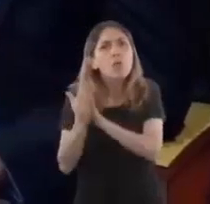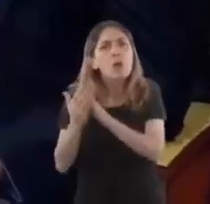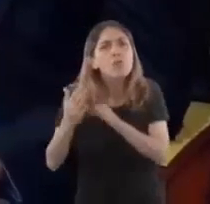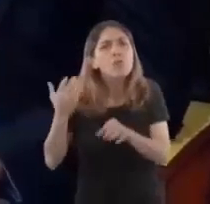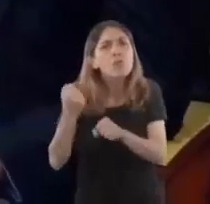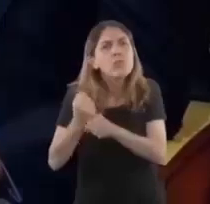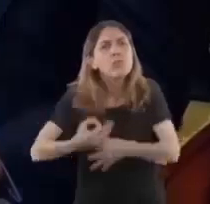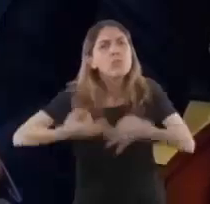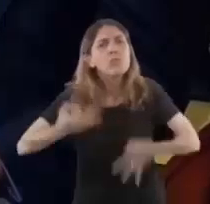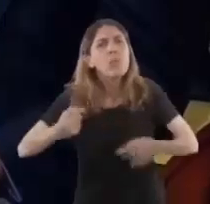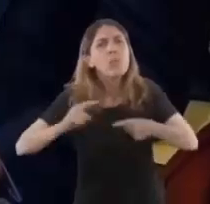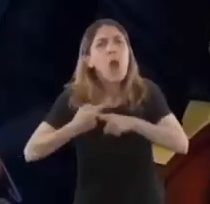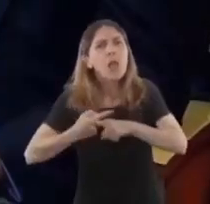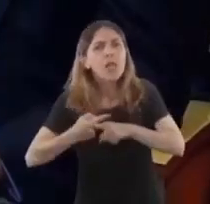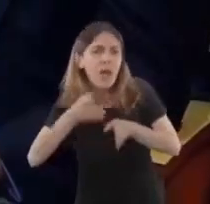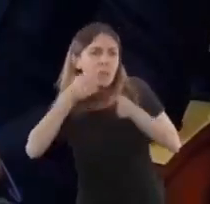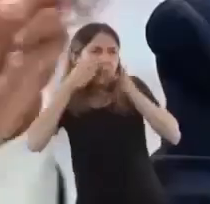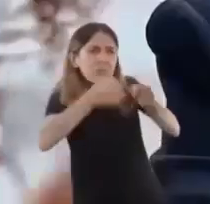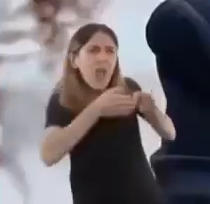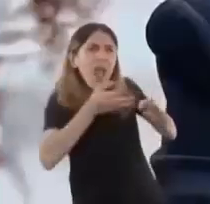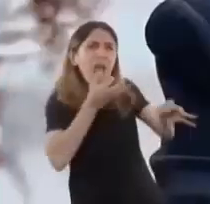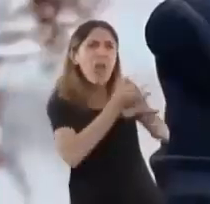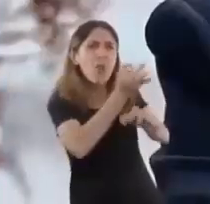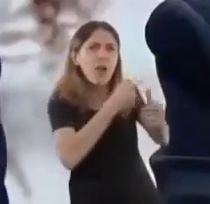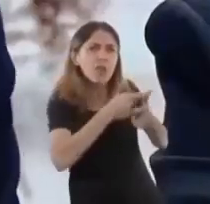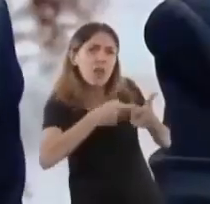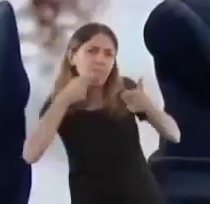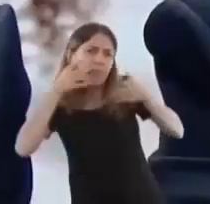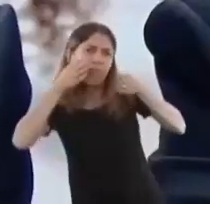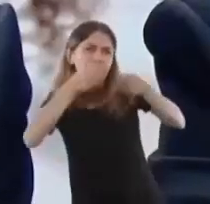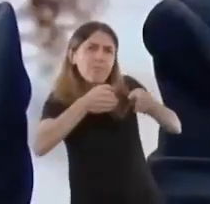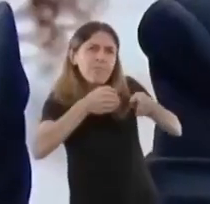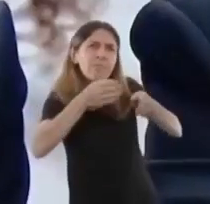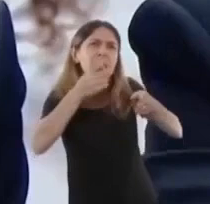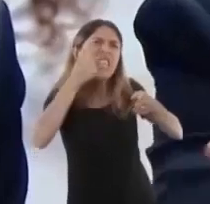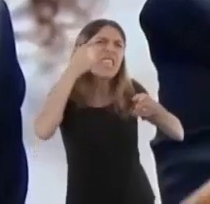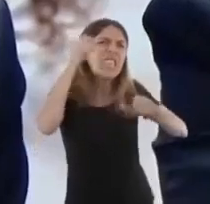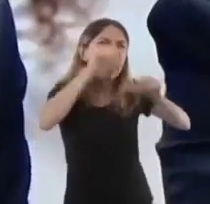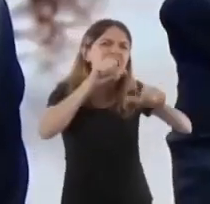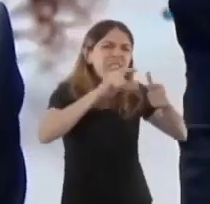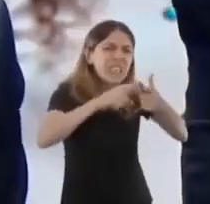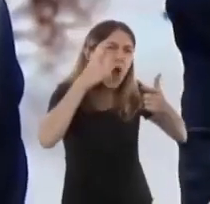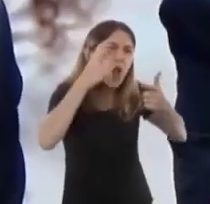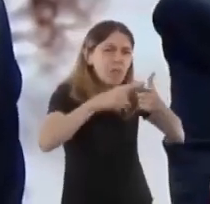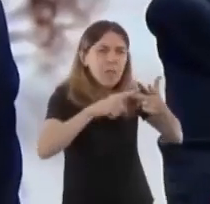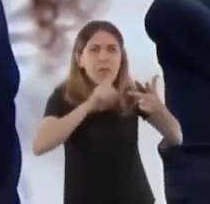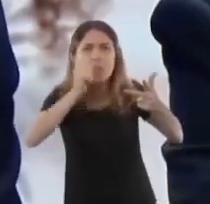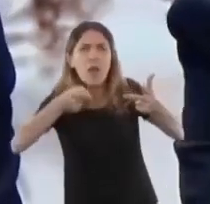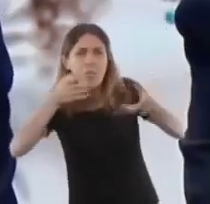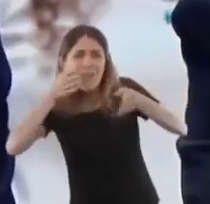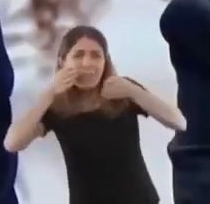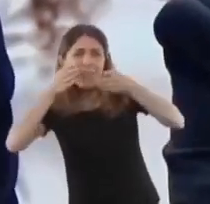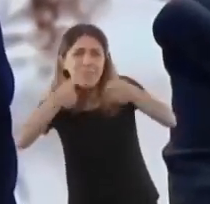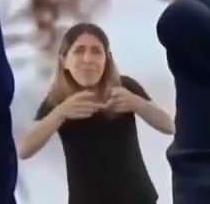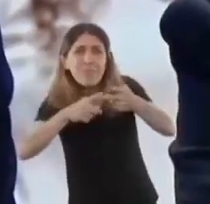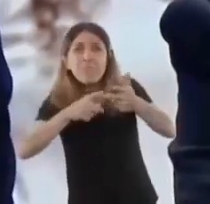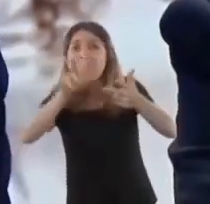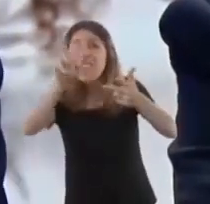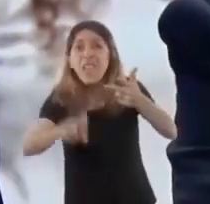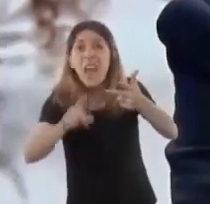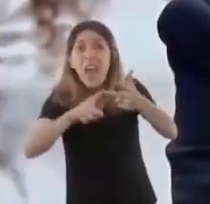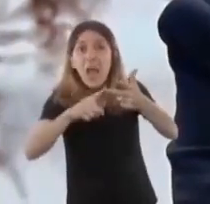alrededor de la educación alrededor de la economía del conocimiento alrededor de la desconcentración